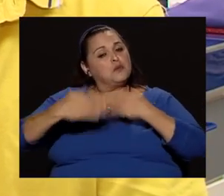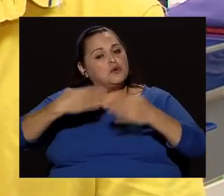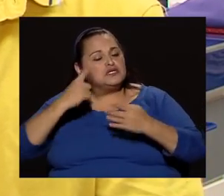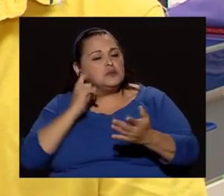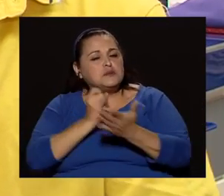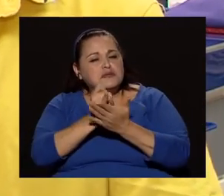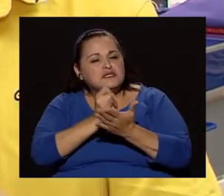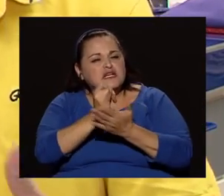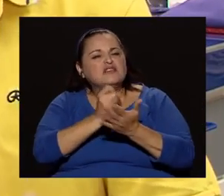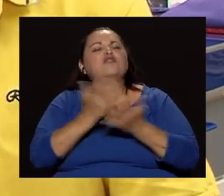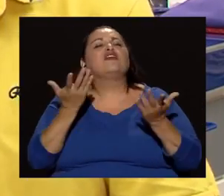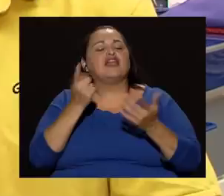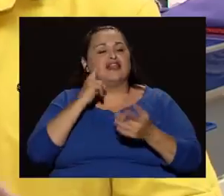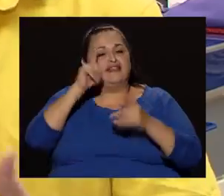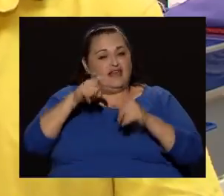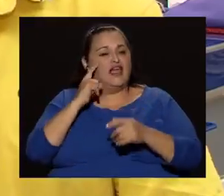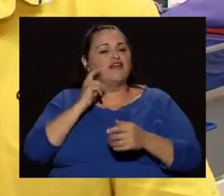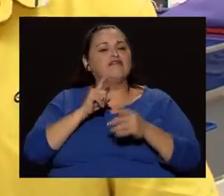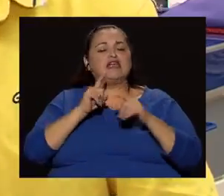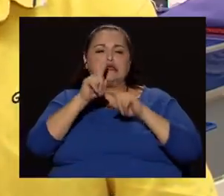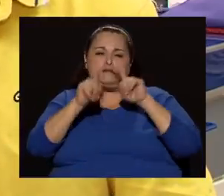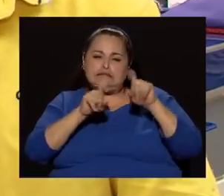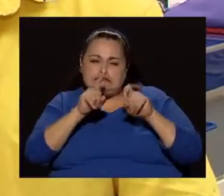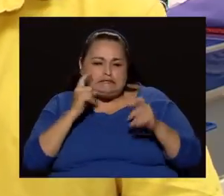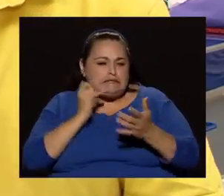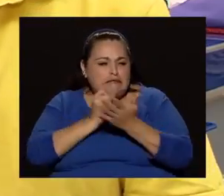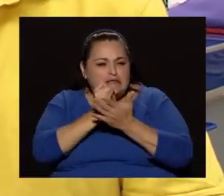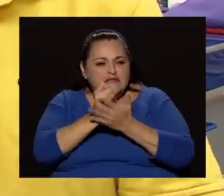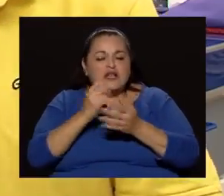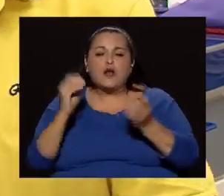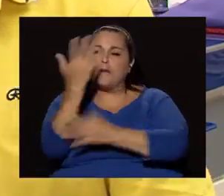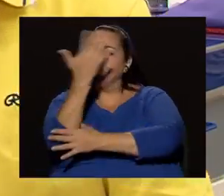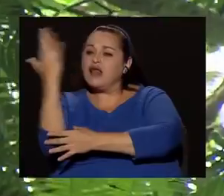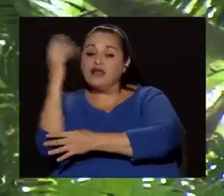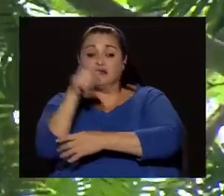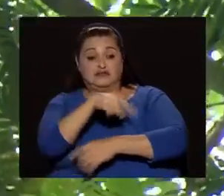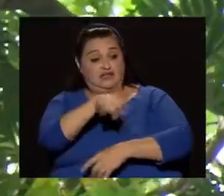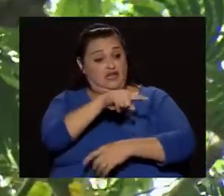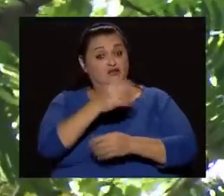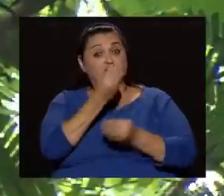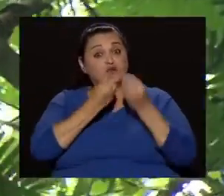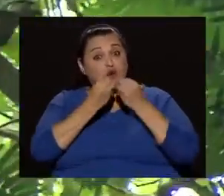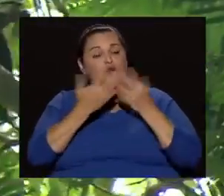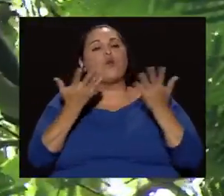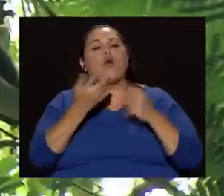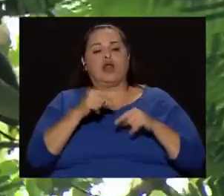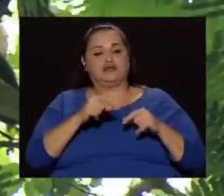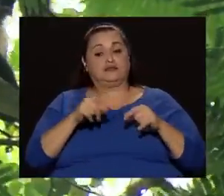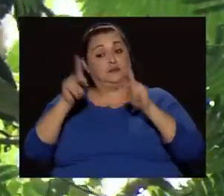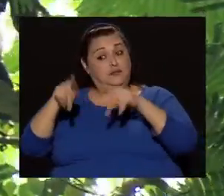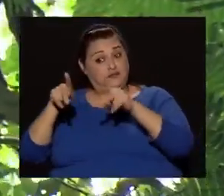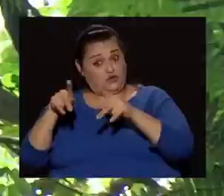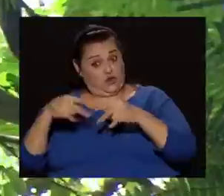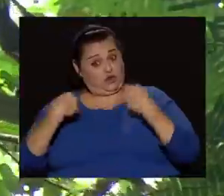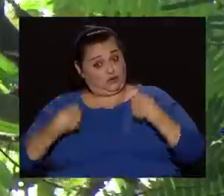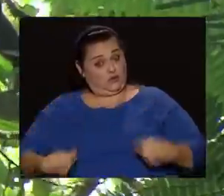investigación que era averiguar de esas plantas que ellos consumen, cuáles son también consumidas por humanos.